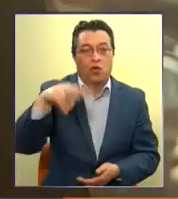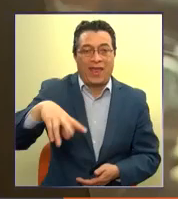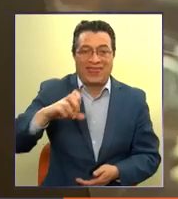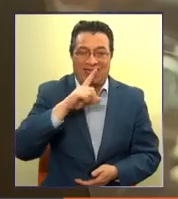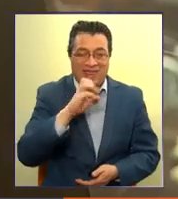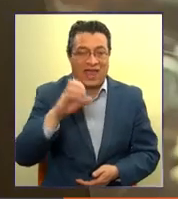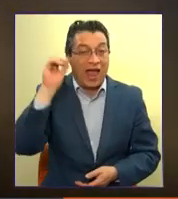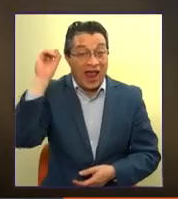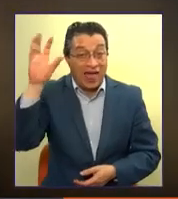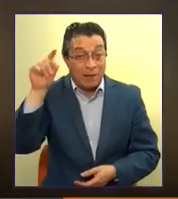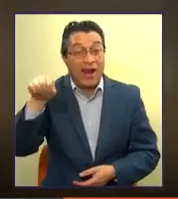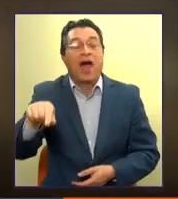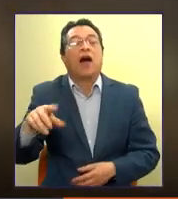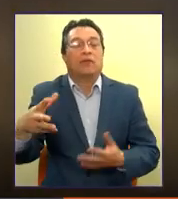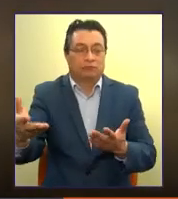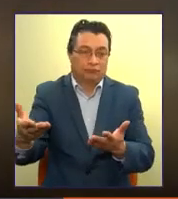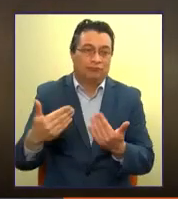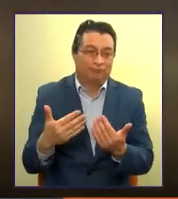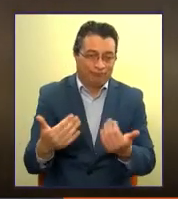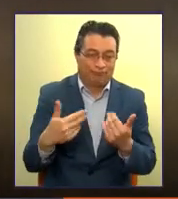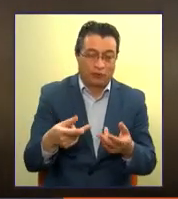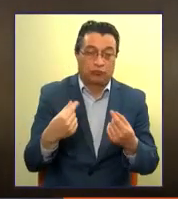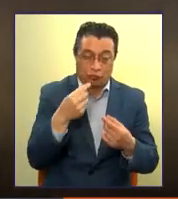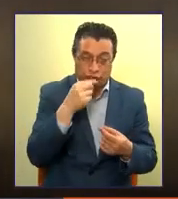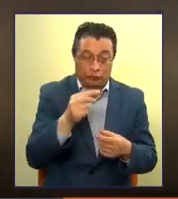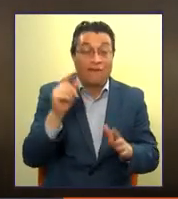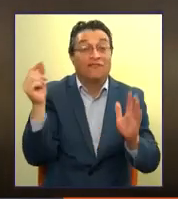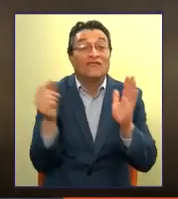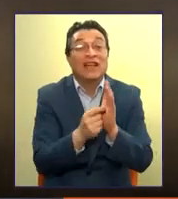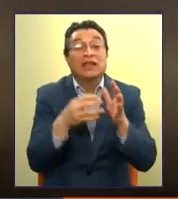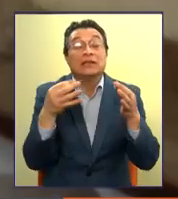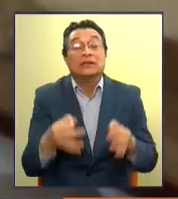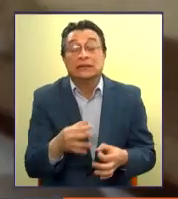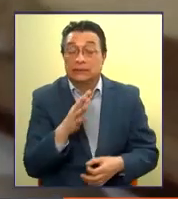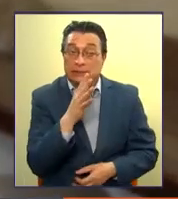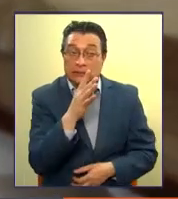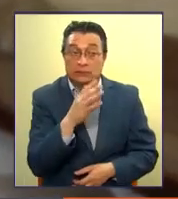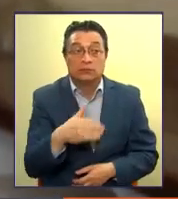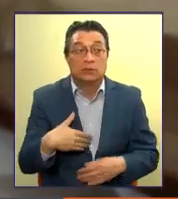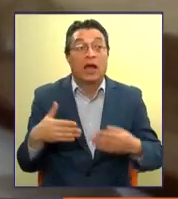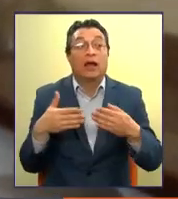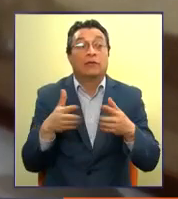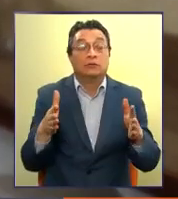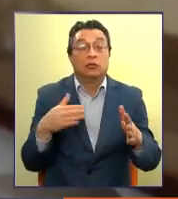abrir y recibir a sus comensales aún sin fecha segura. Hay harta gente que dice,